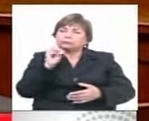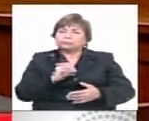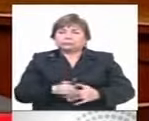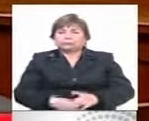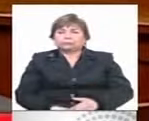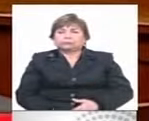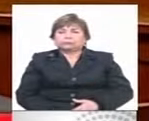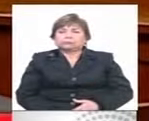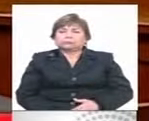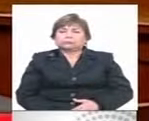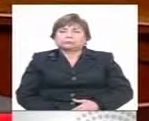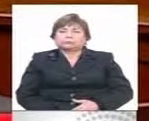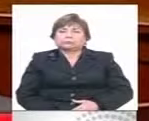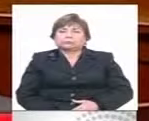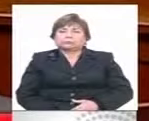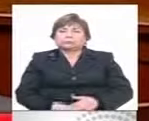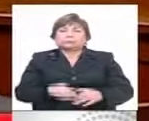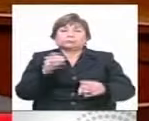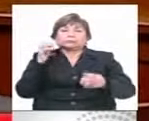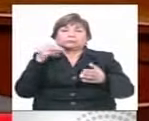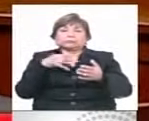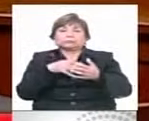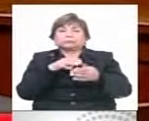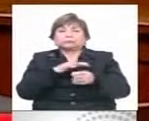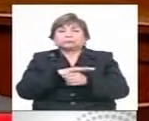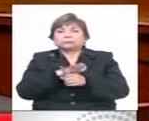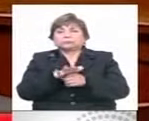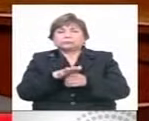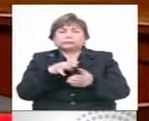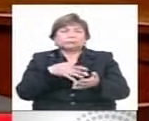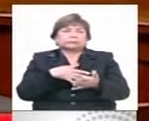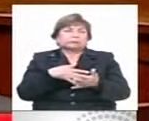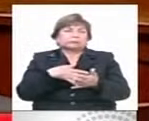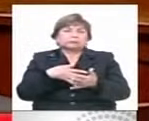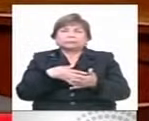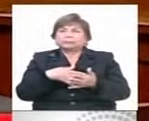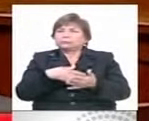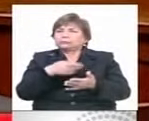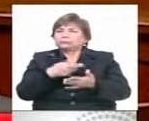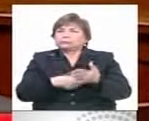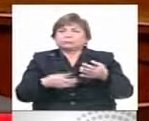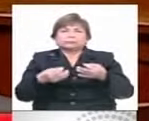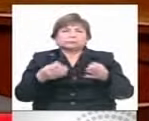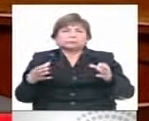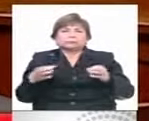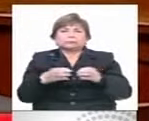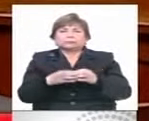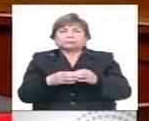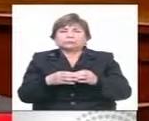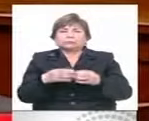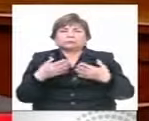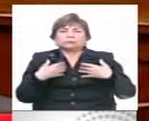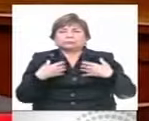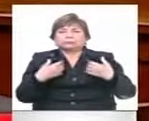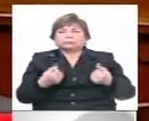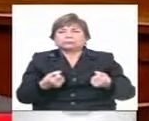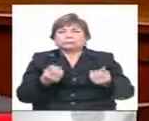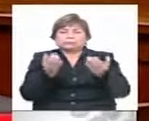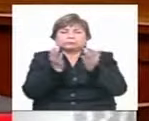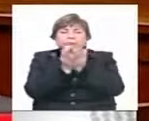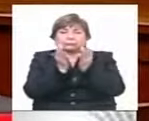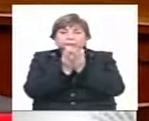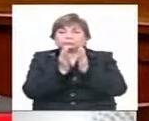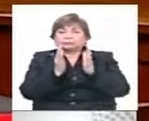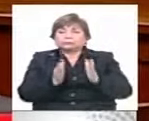población. La pandemia del COVID-19 ha limitado el acceso a los paquetes de servicio de salud y educación de